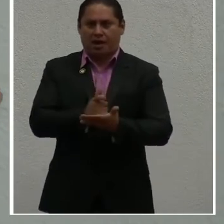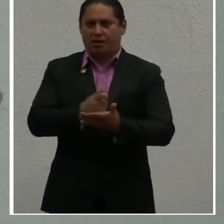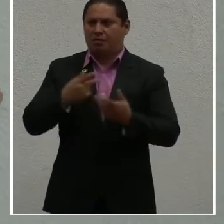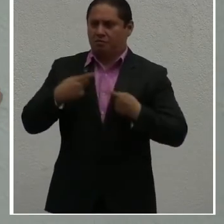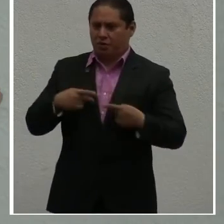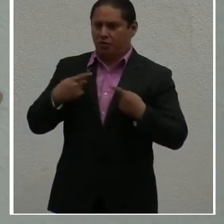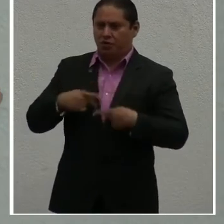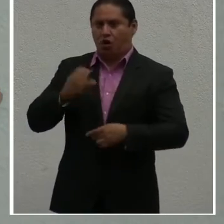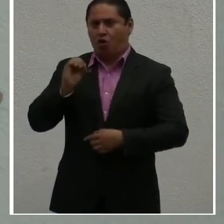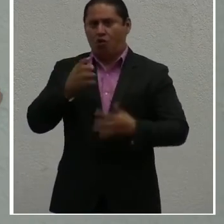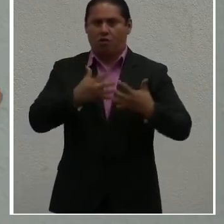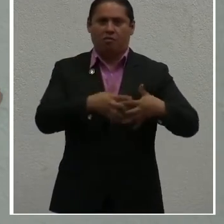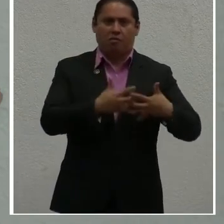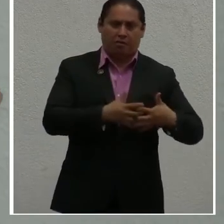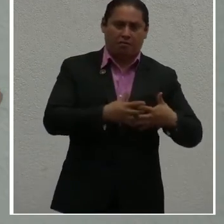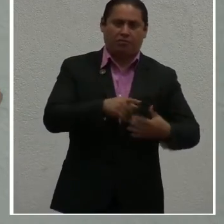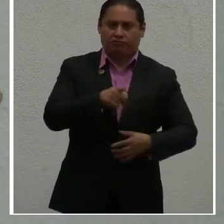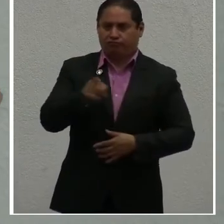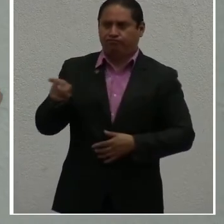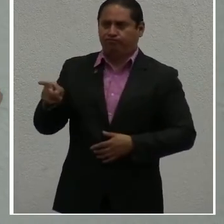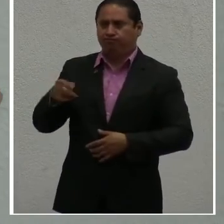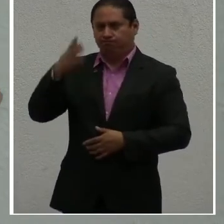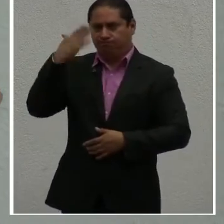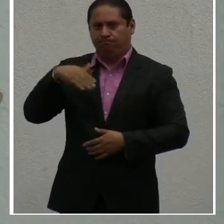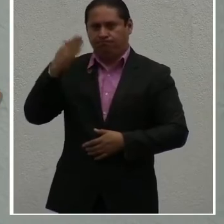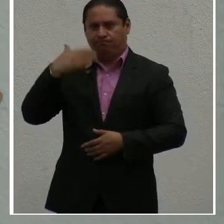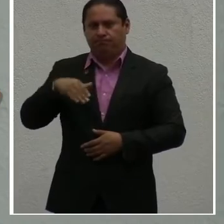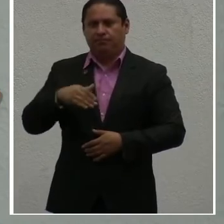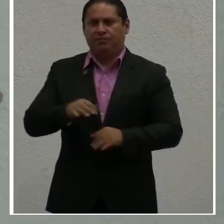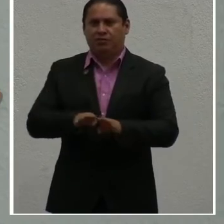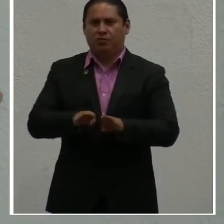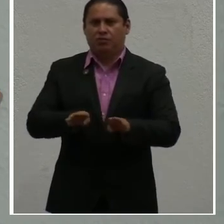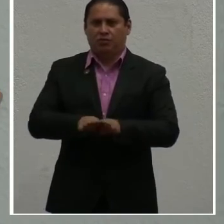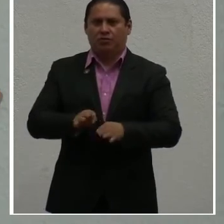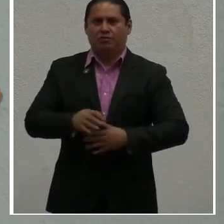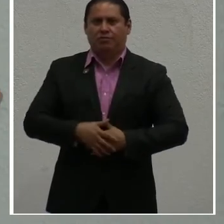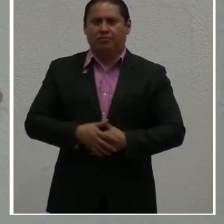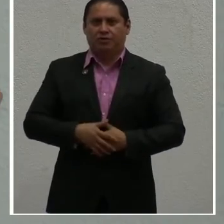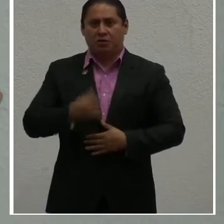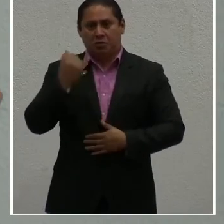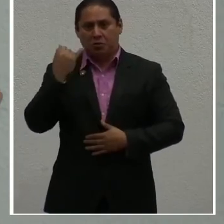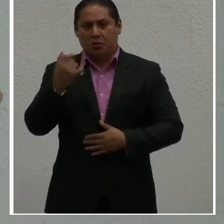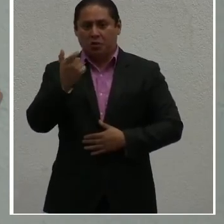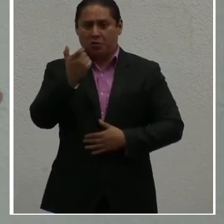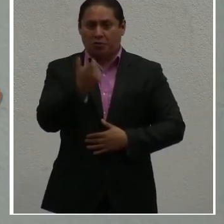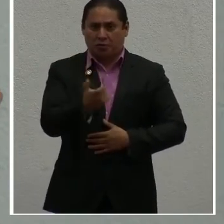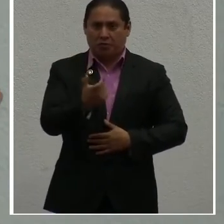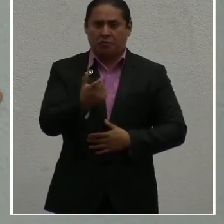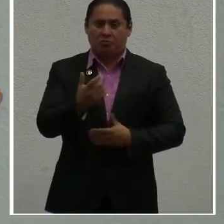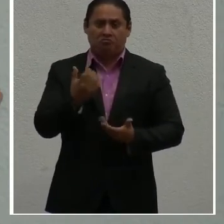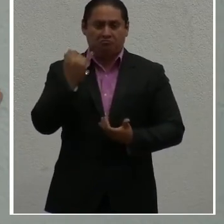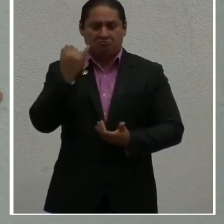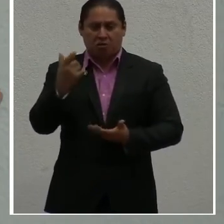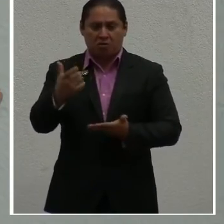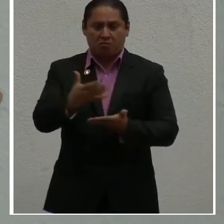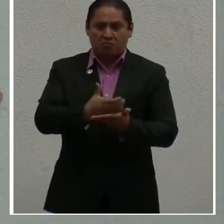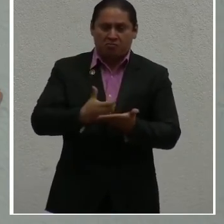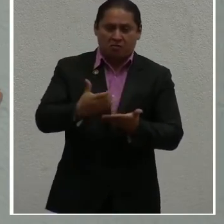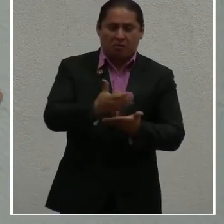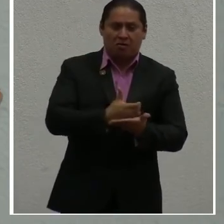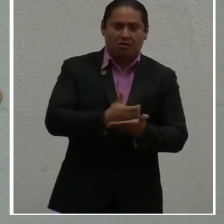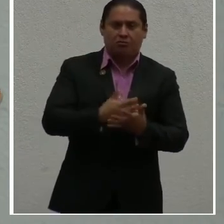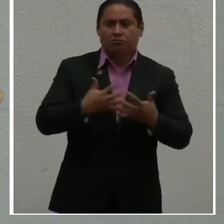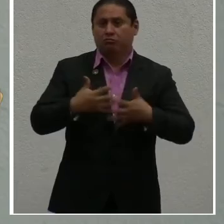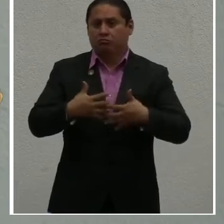el empresario, pero pues ellos saben cómo les queda. Si no les quedara ganancia, no estuvieran esas empresas.